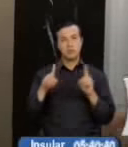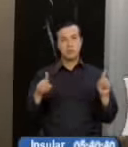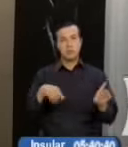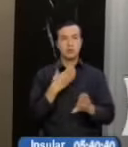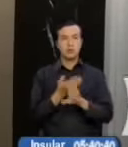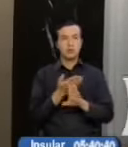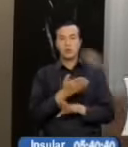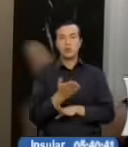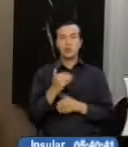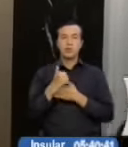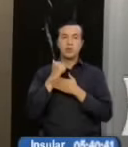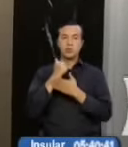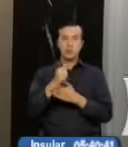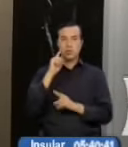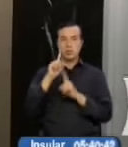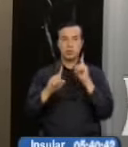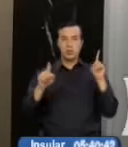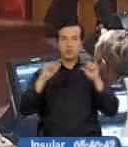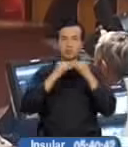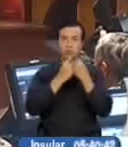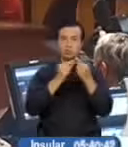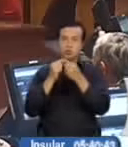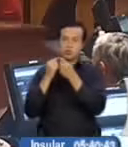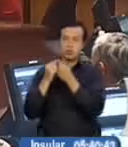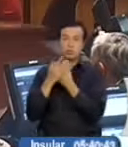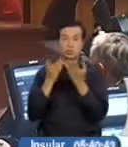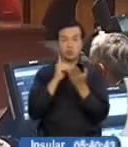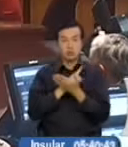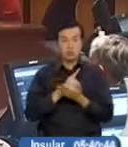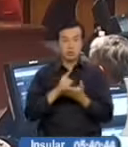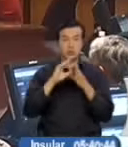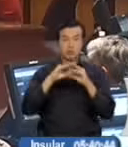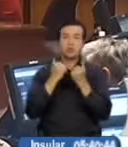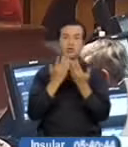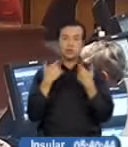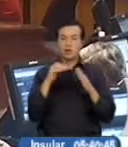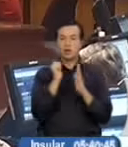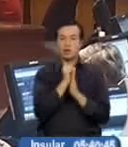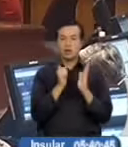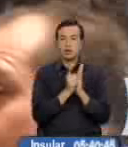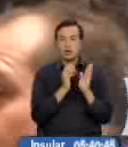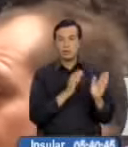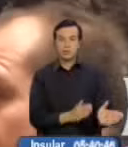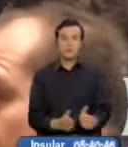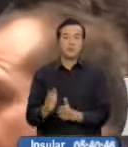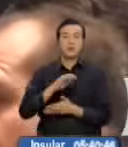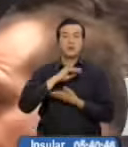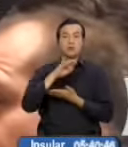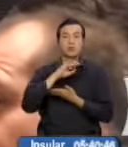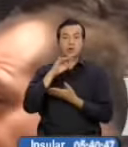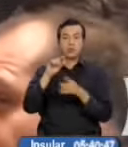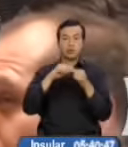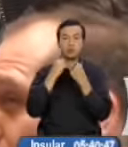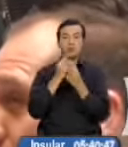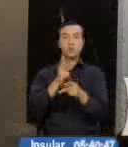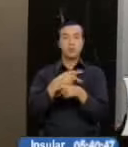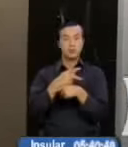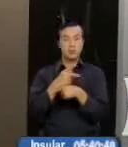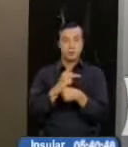pretenden beneficios para determinados sectores. Para esta semana la Comisión ya tiene agendadas las comparecencias de representantes de sectores